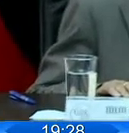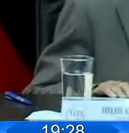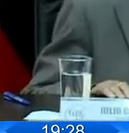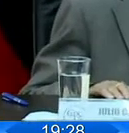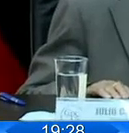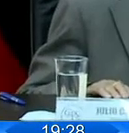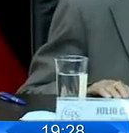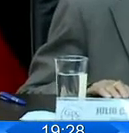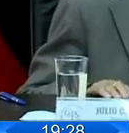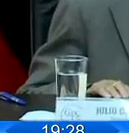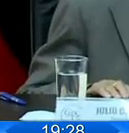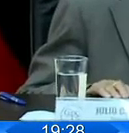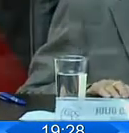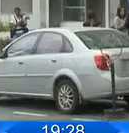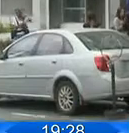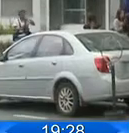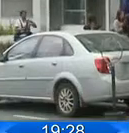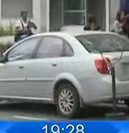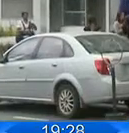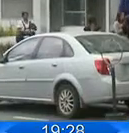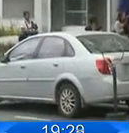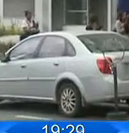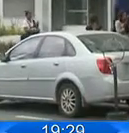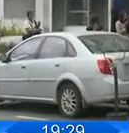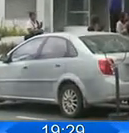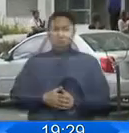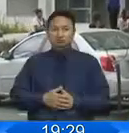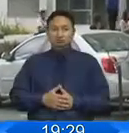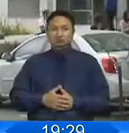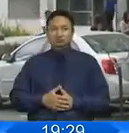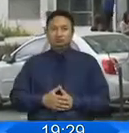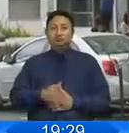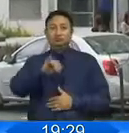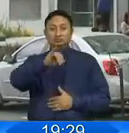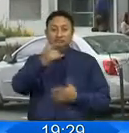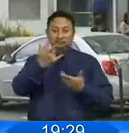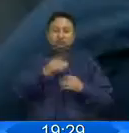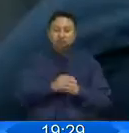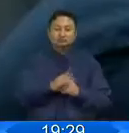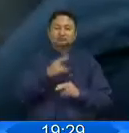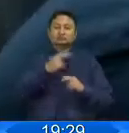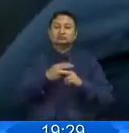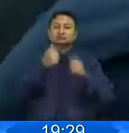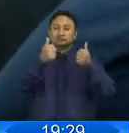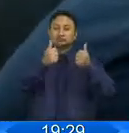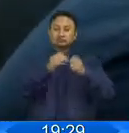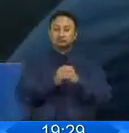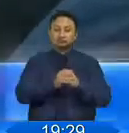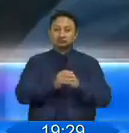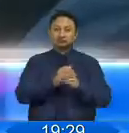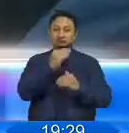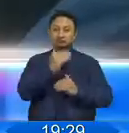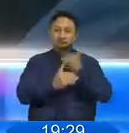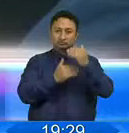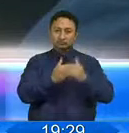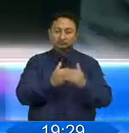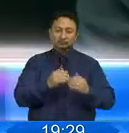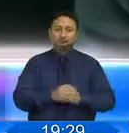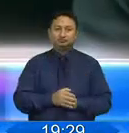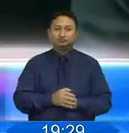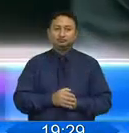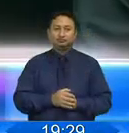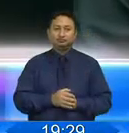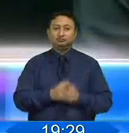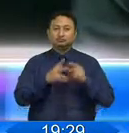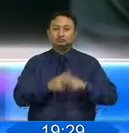lado, este jueves se publicó los nombres de los candidatos a la Corte Constitucional para la fase de impugnación ciudadana.